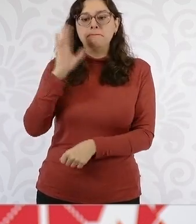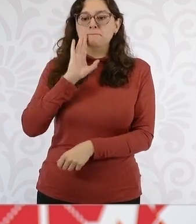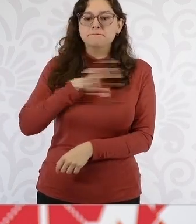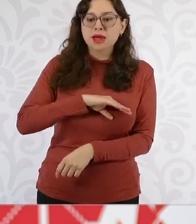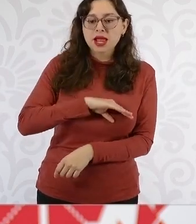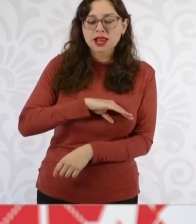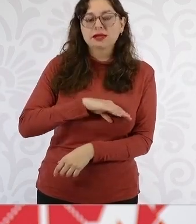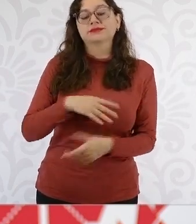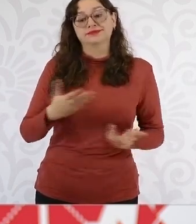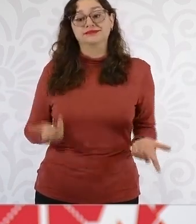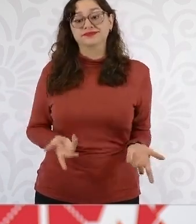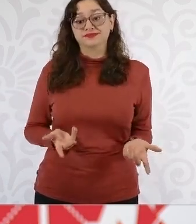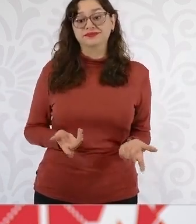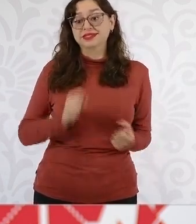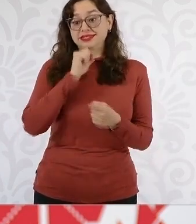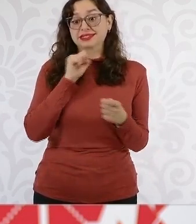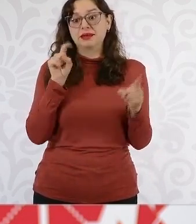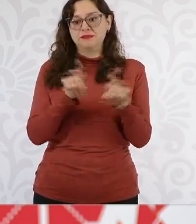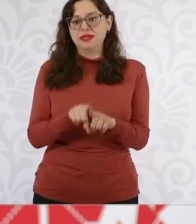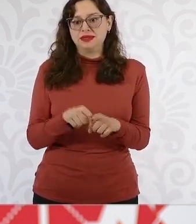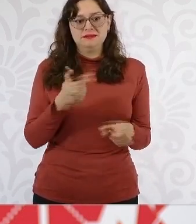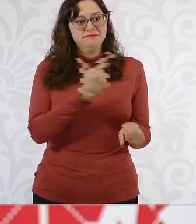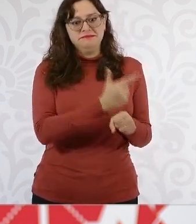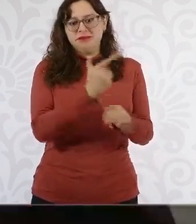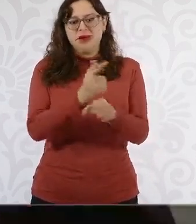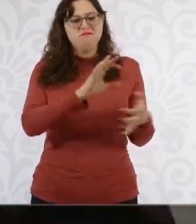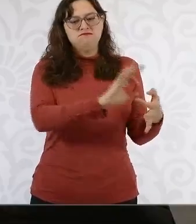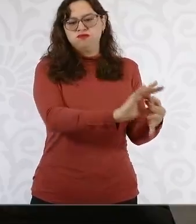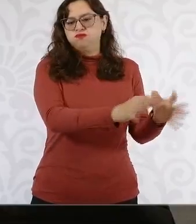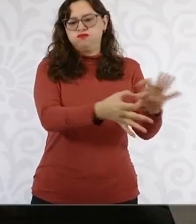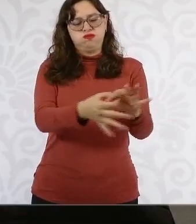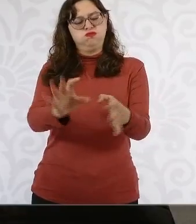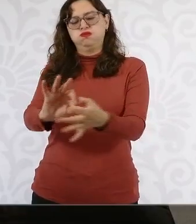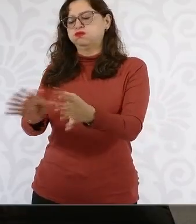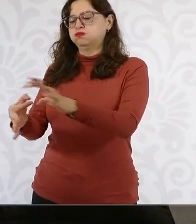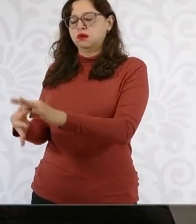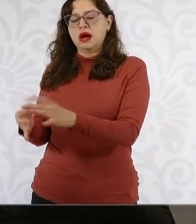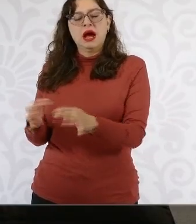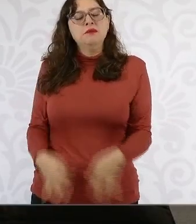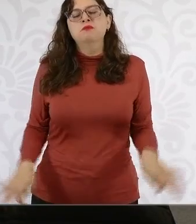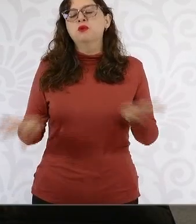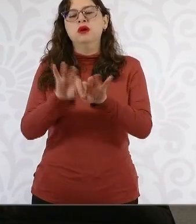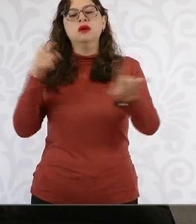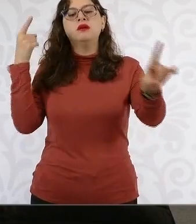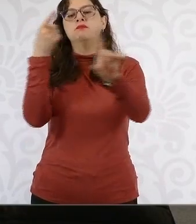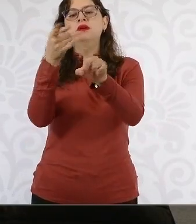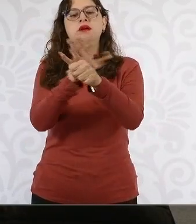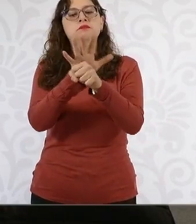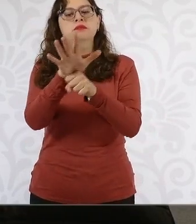México. Y por eso se toparon esos operativos. Todo esto tiene como fin último que se respete y que